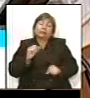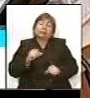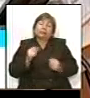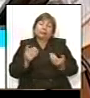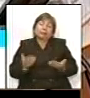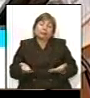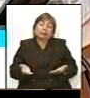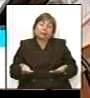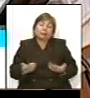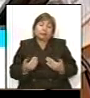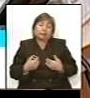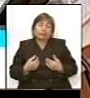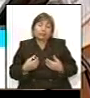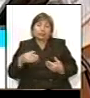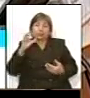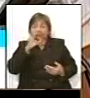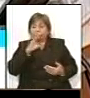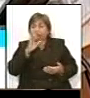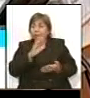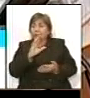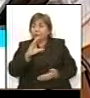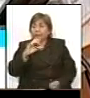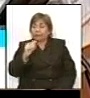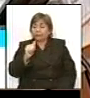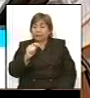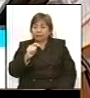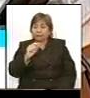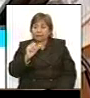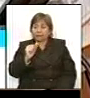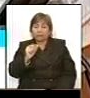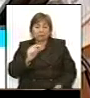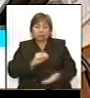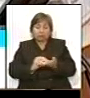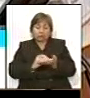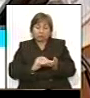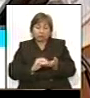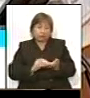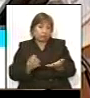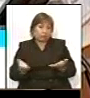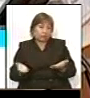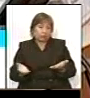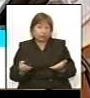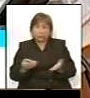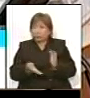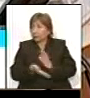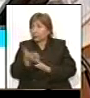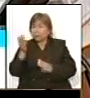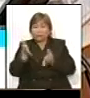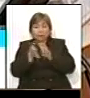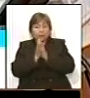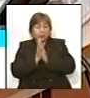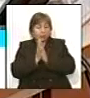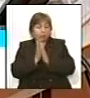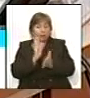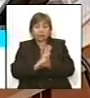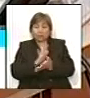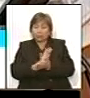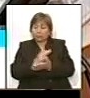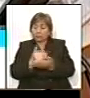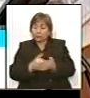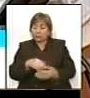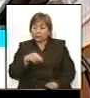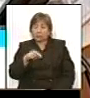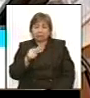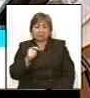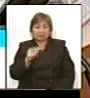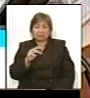creo que la búsqueda catastral se puede justificar en el caso que el terreno no esté inscrito y que vayas a solicitar la inmatriculación para tener un respaldo. Pero si